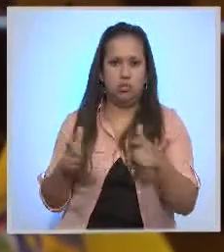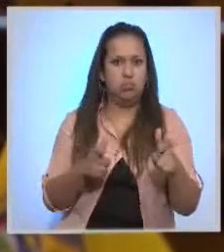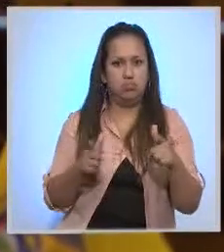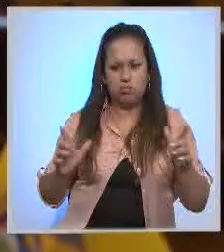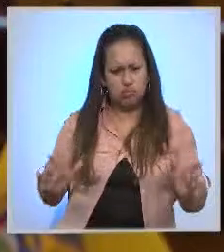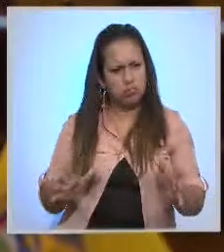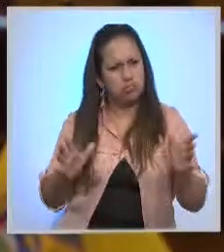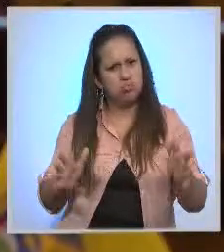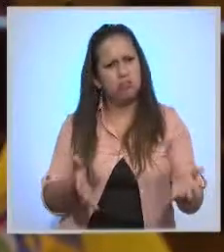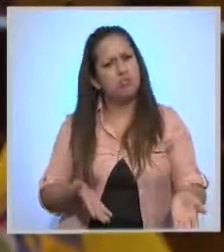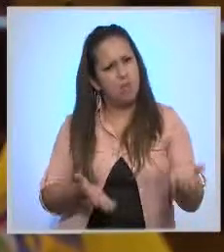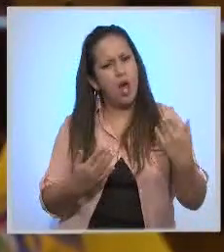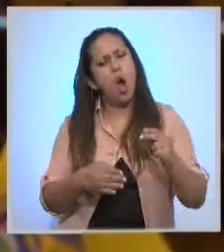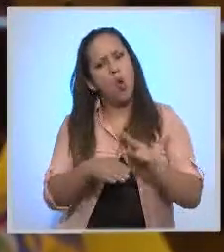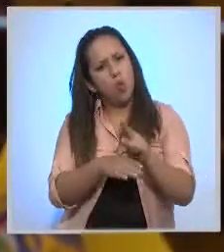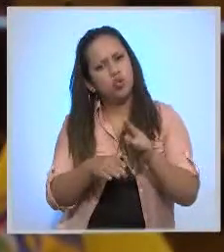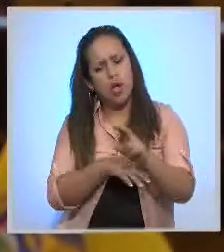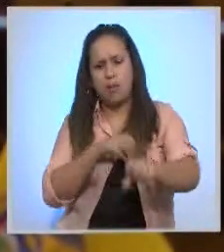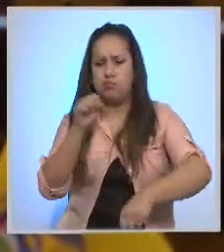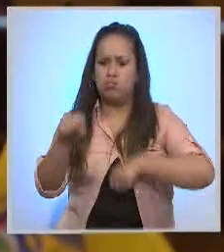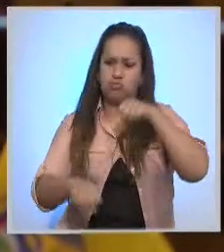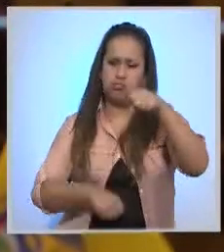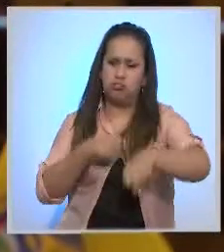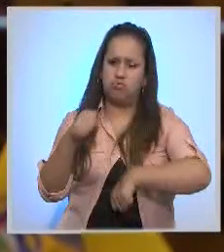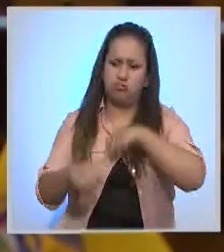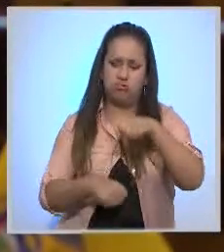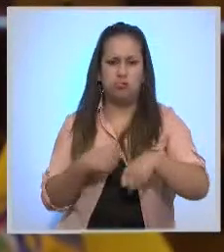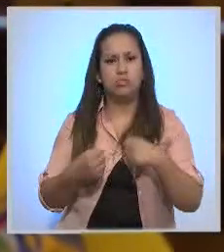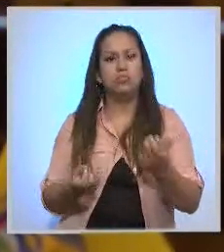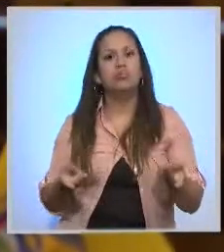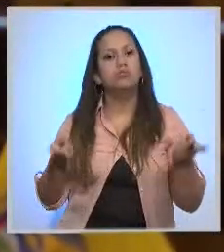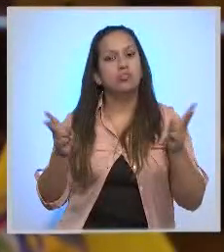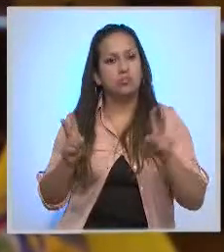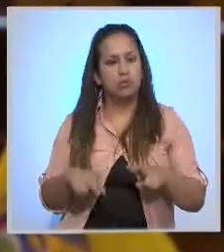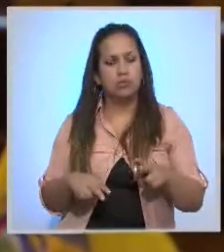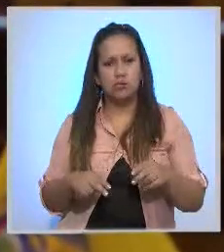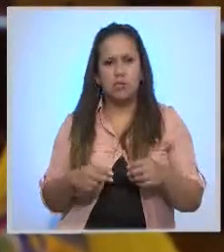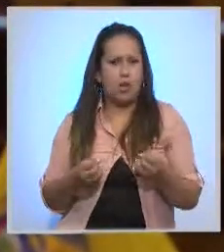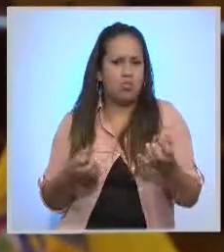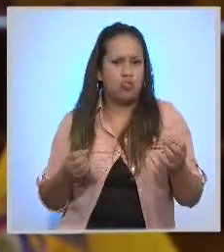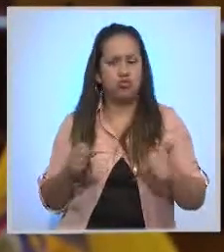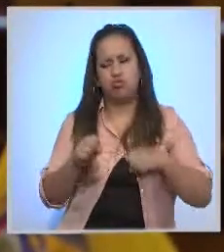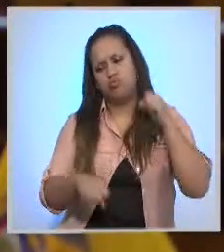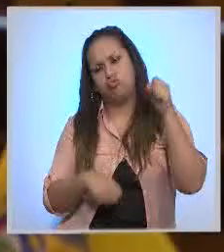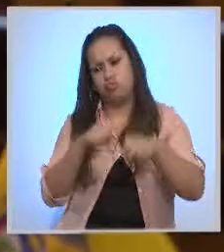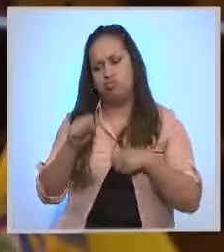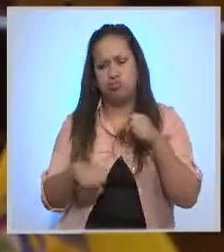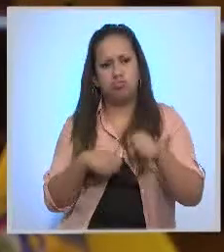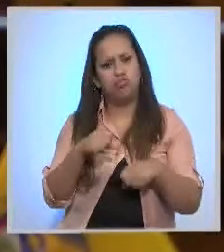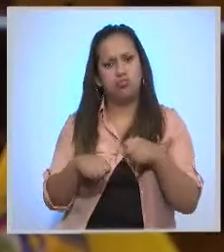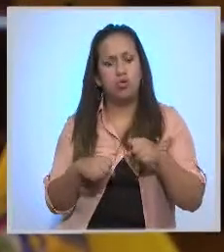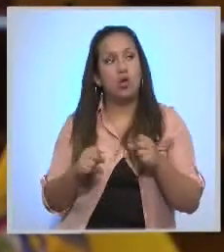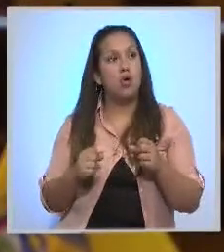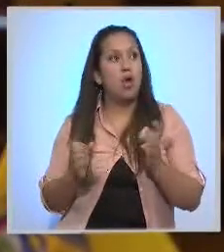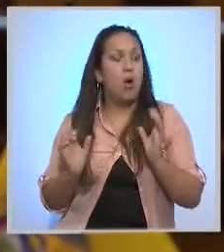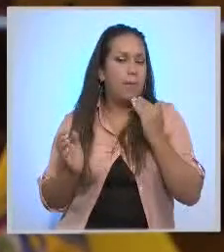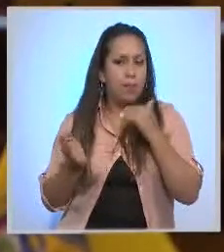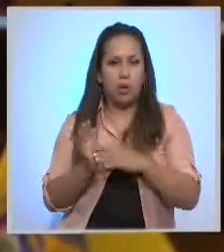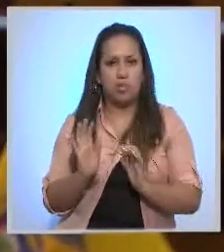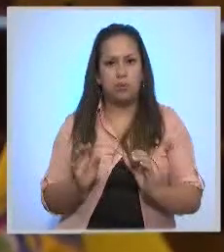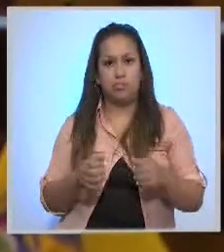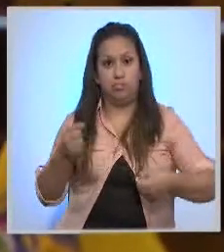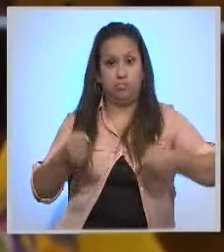de hecho también hemos puesto los estacionamientos de borde para que desde por ejemplo si usted llega a que el vehículo está la río coca